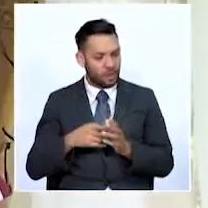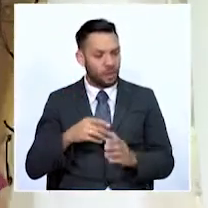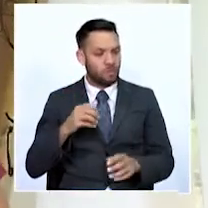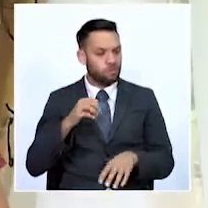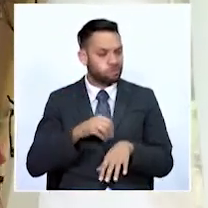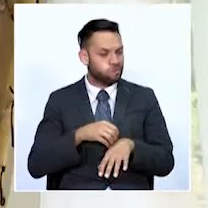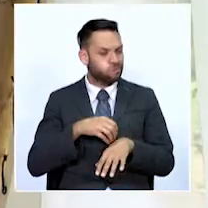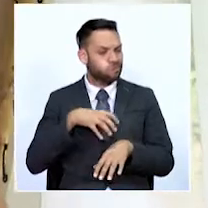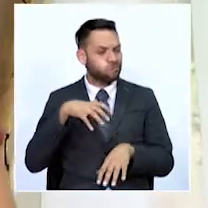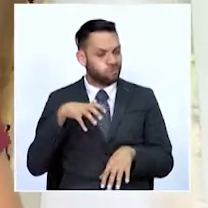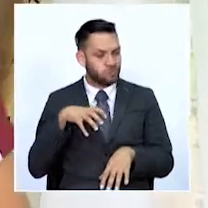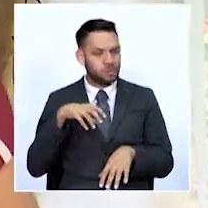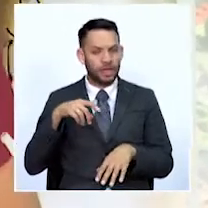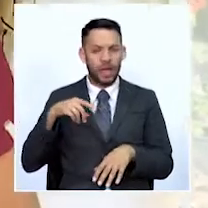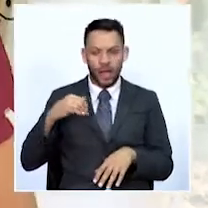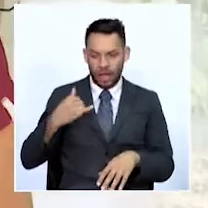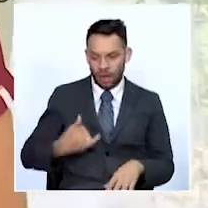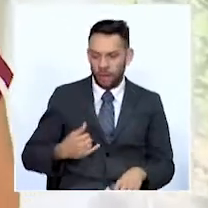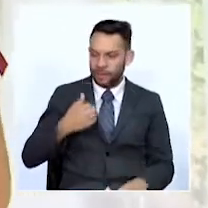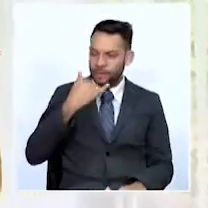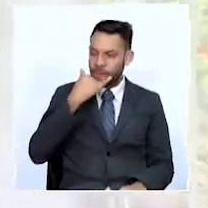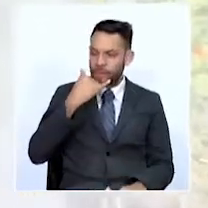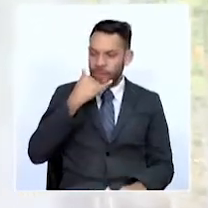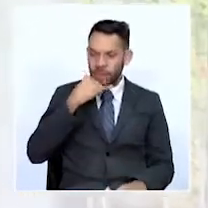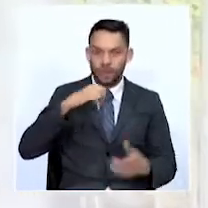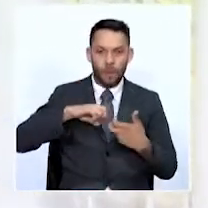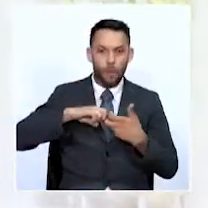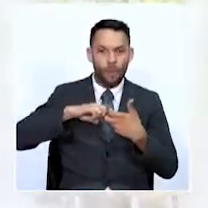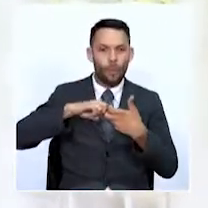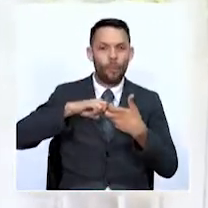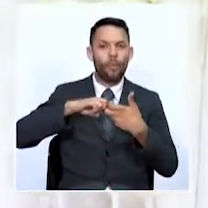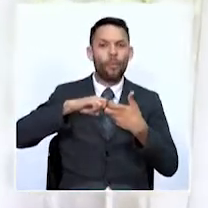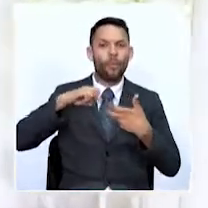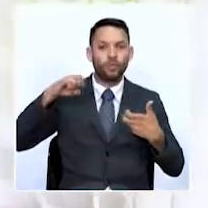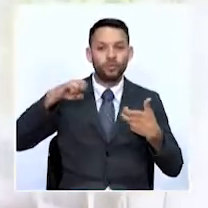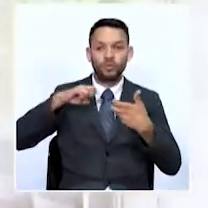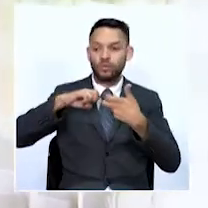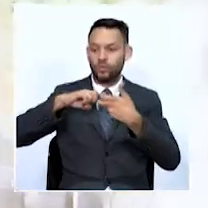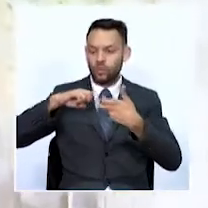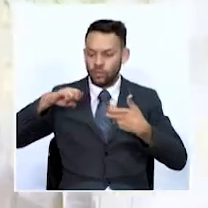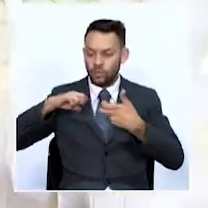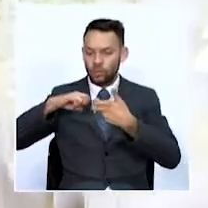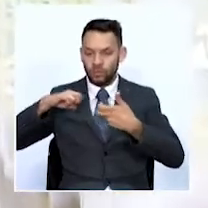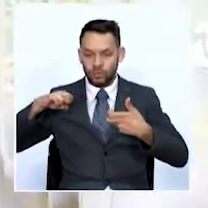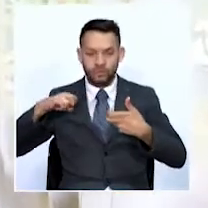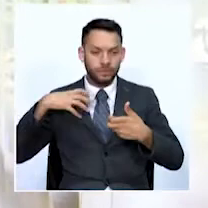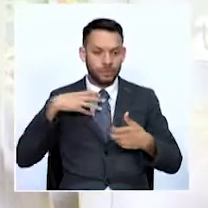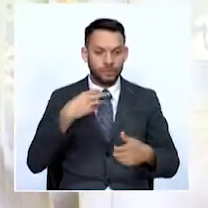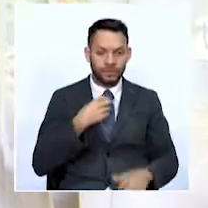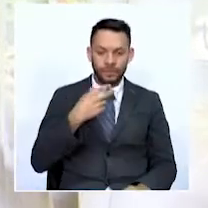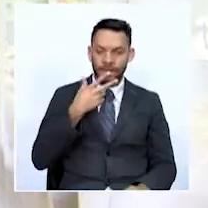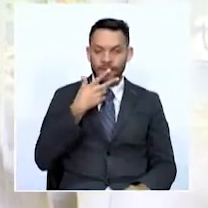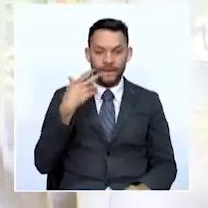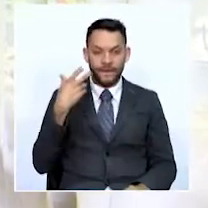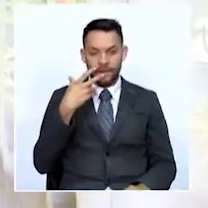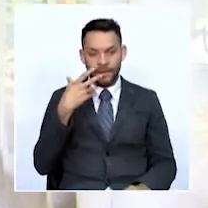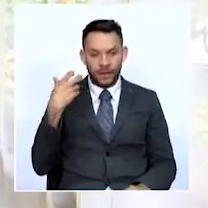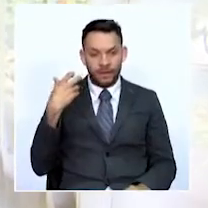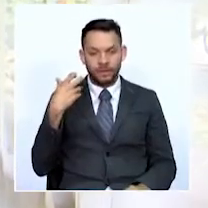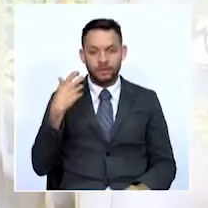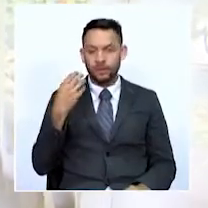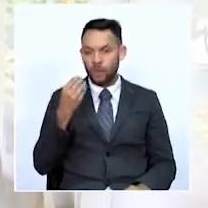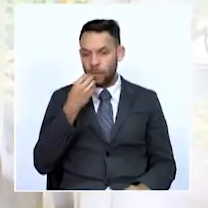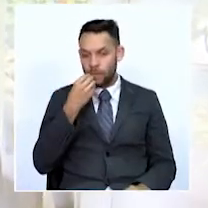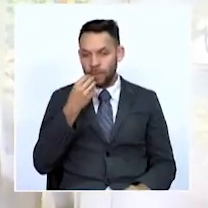¿Qué pasa con el músculo? El músculo viene que es la carne, ¿sí? Cuando nosotros comemos carne de vaca, ¿sí? O cuando ven la carne de